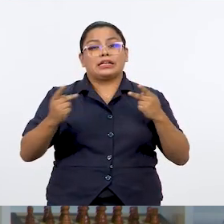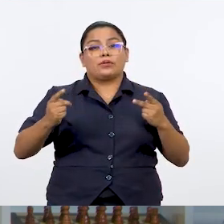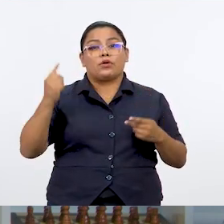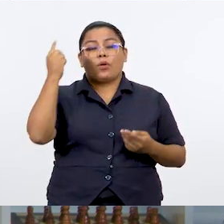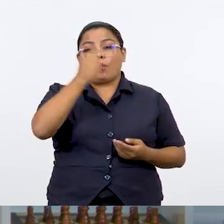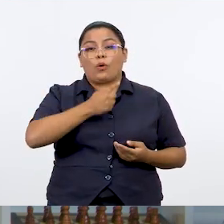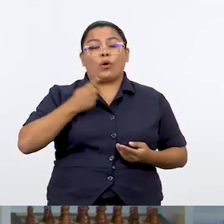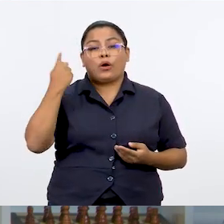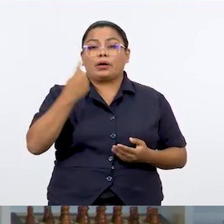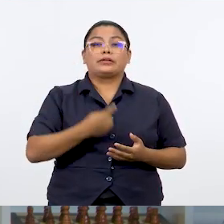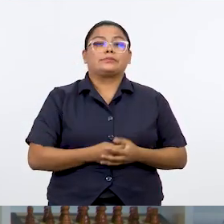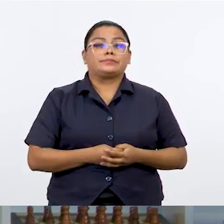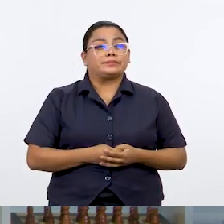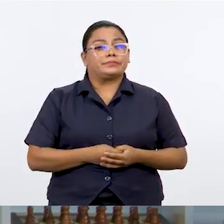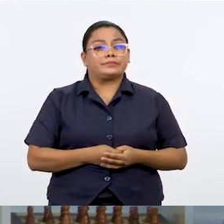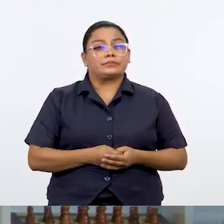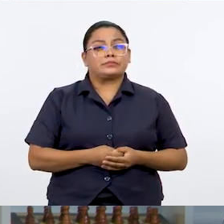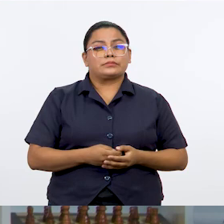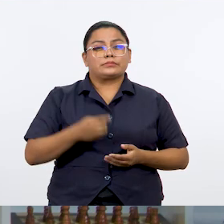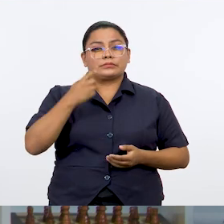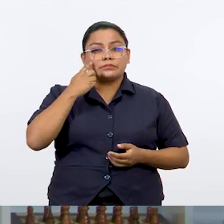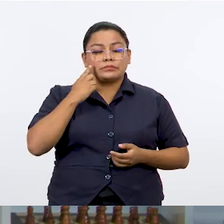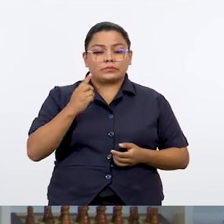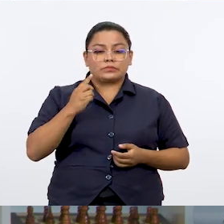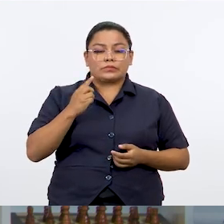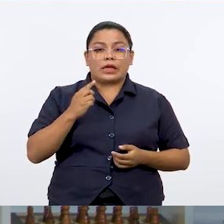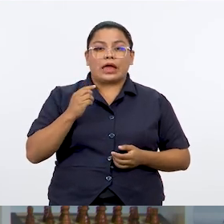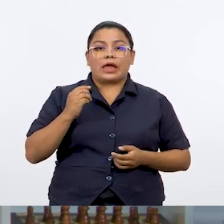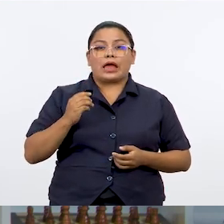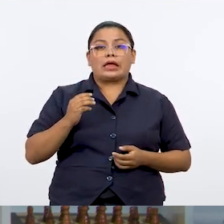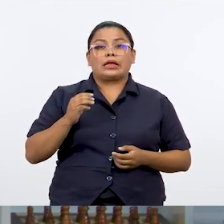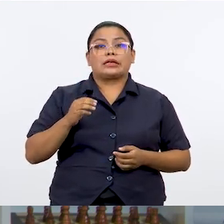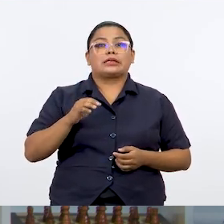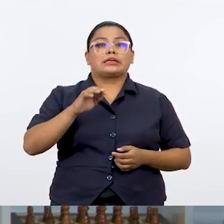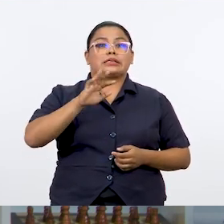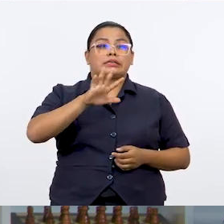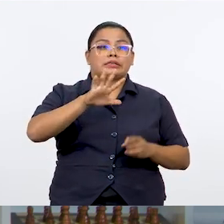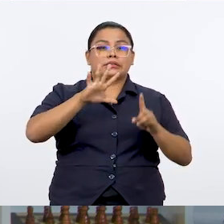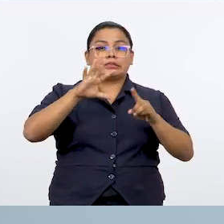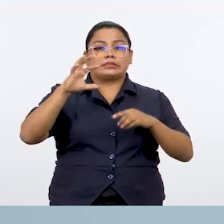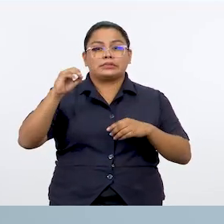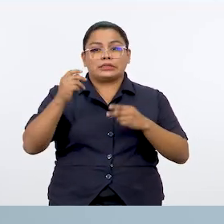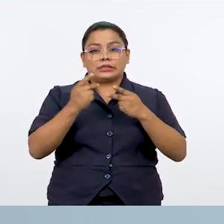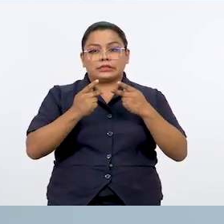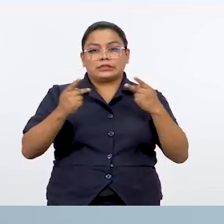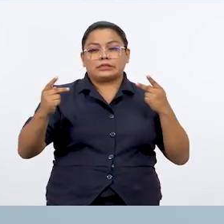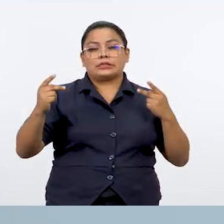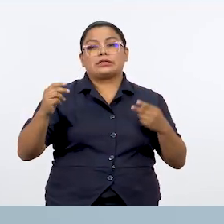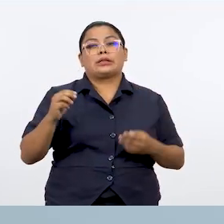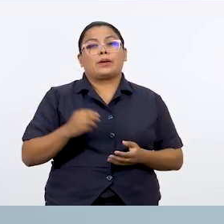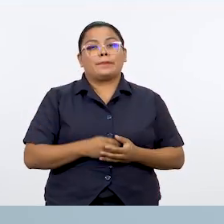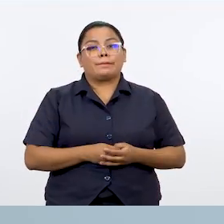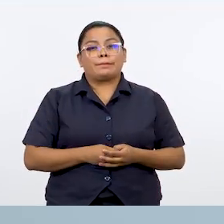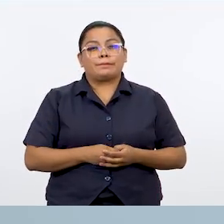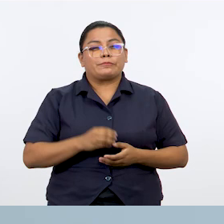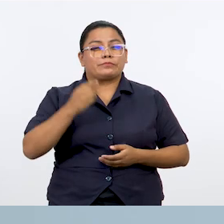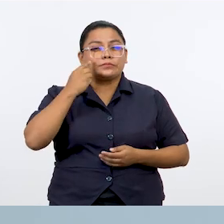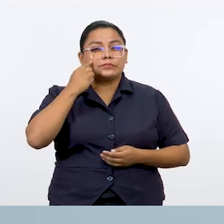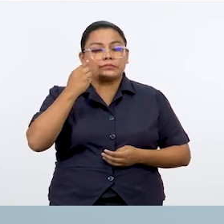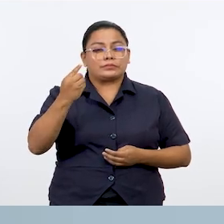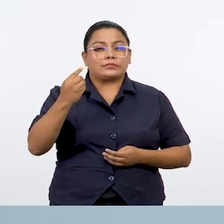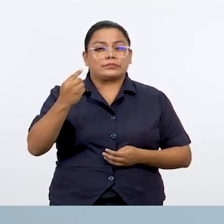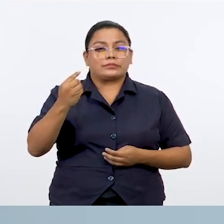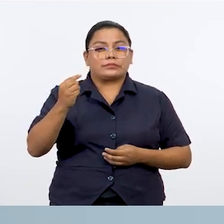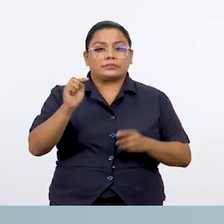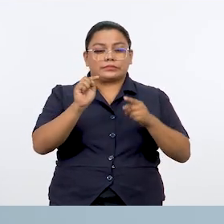numérica. Como nos dicen que ha viajado 560 kilómetros, podemos identificar que en la recta